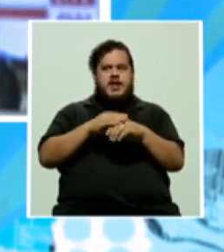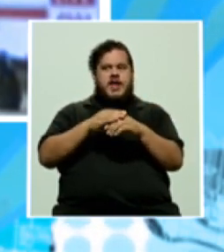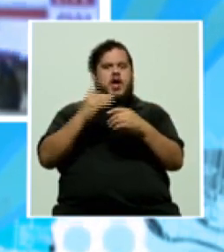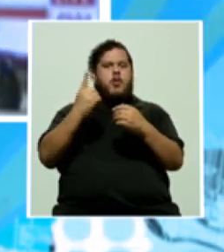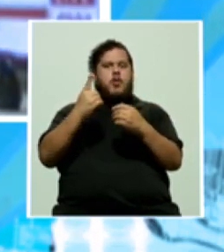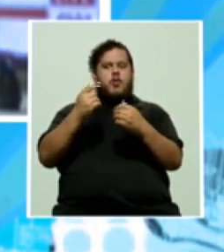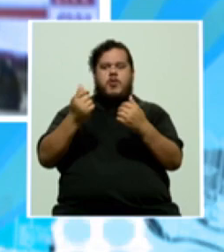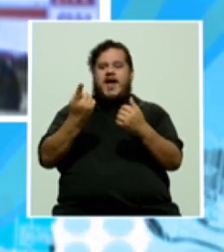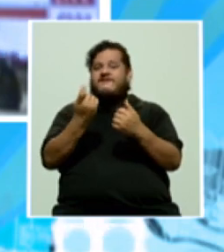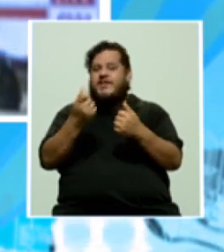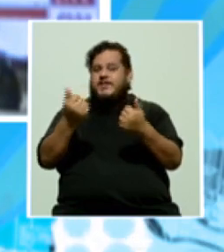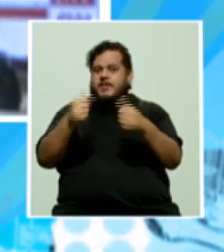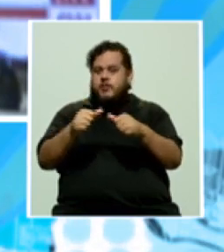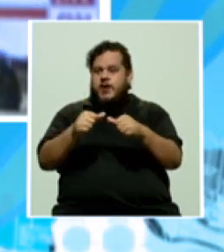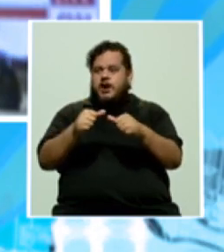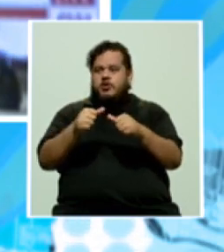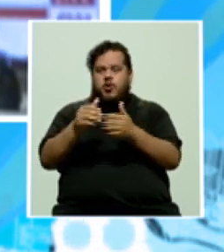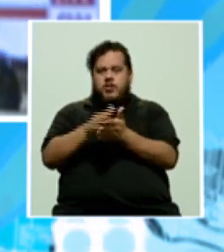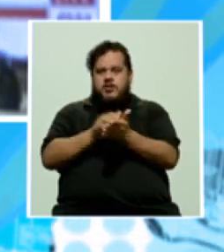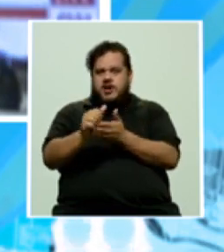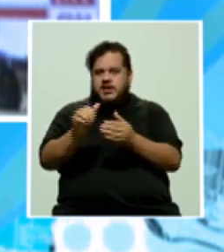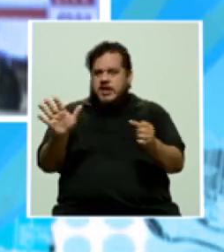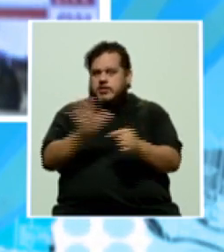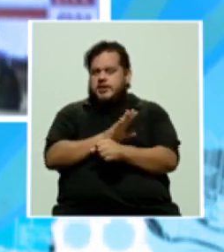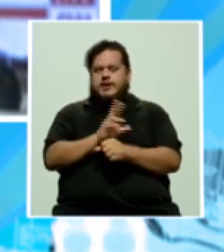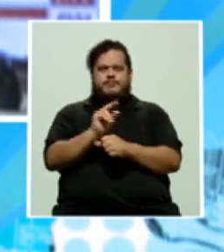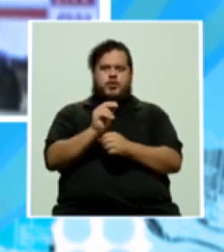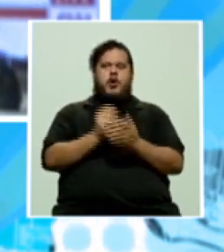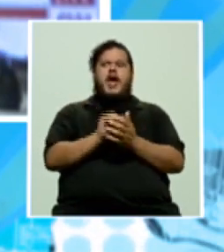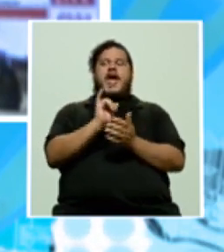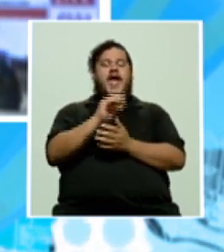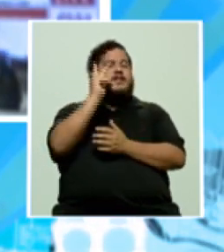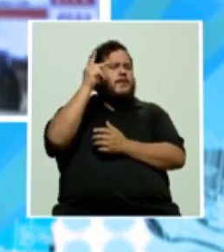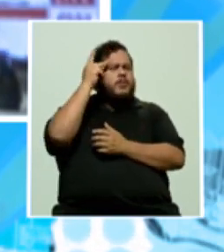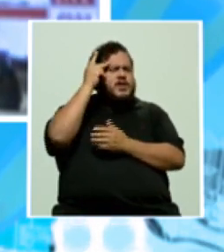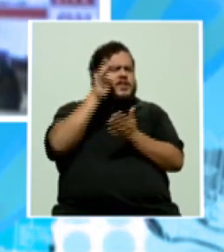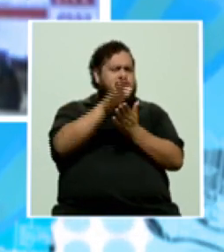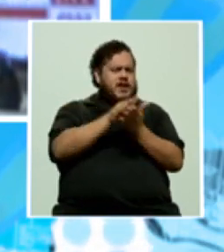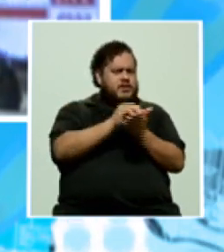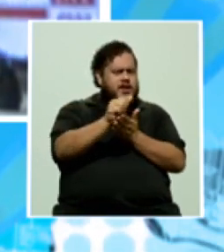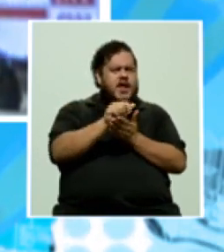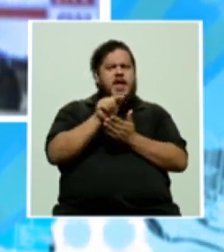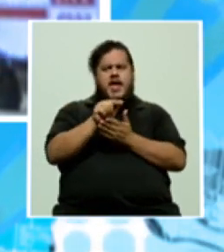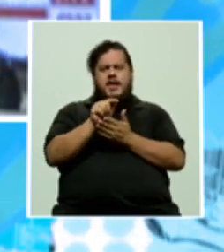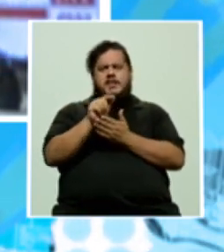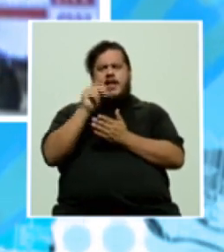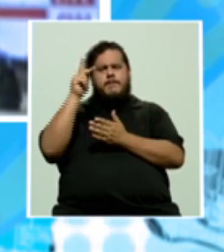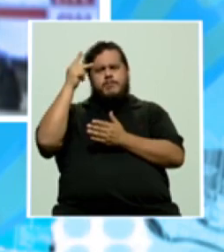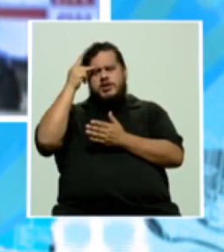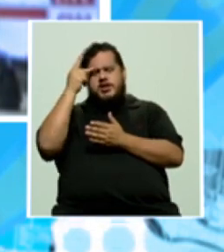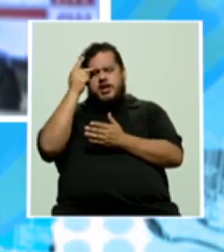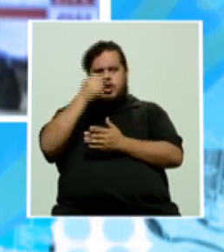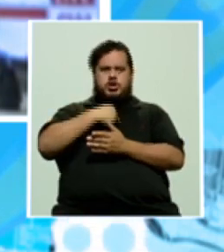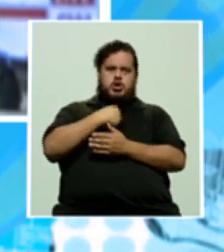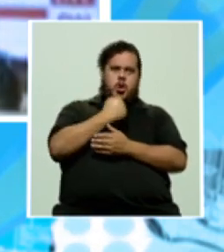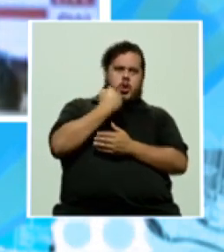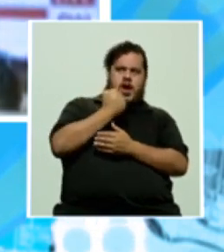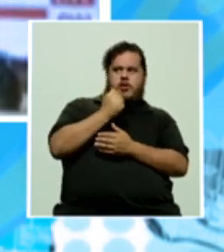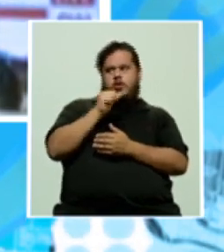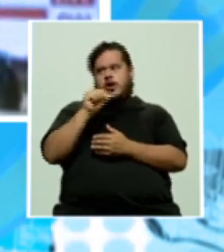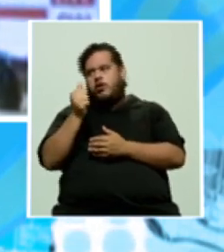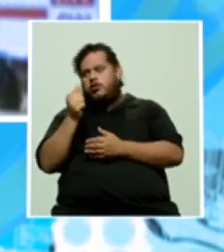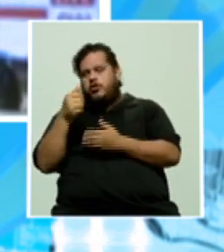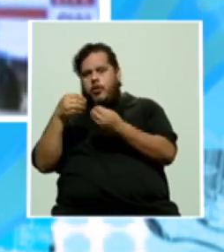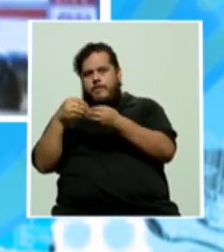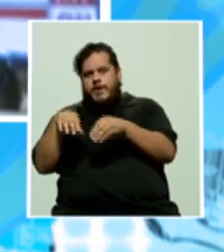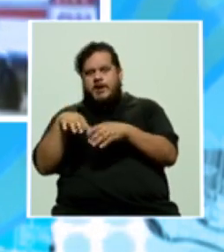total. Es decir, esa política de la confrontación, esa política de la destrucción, esa política de yo gano y el otro pierde, es precisamente